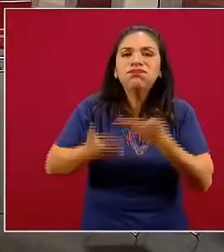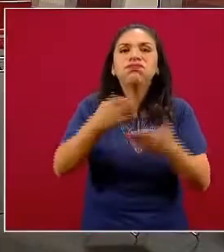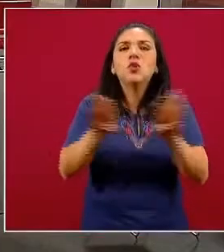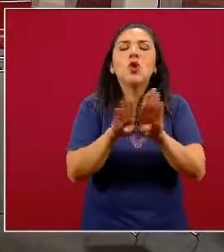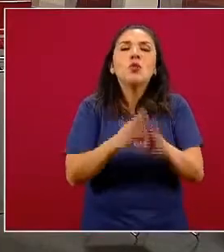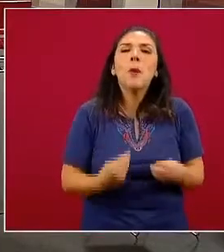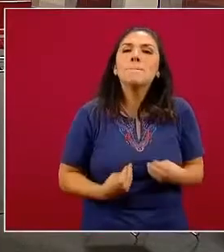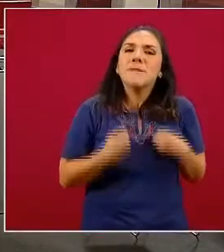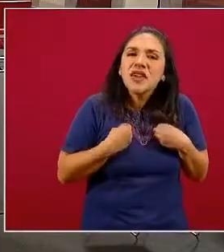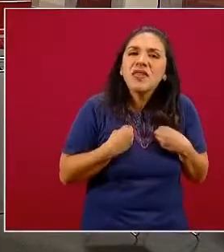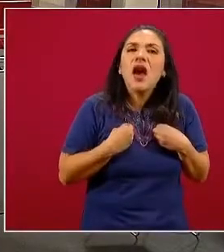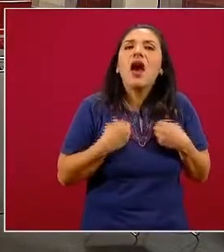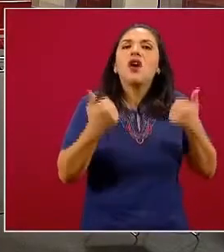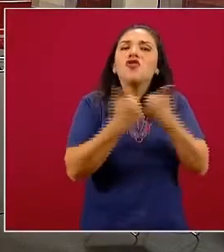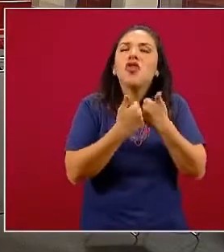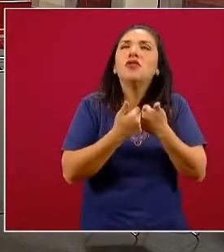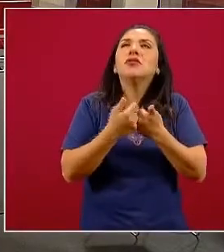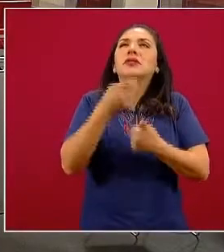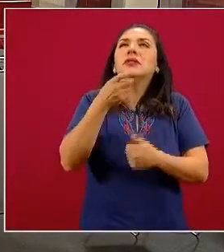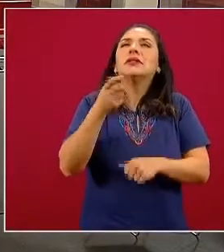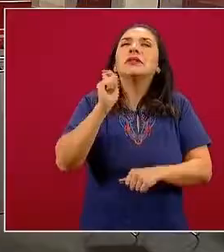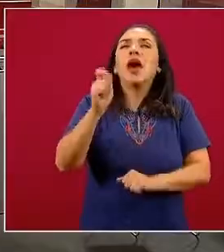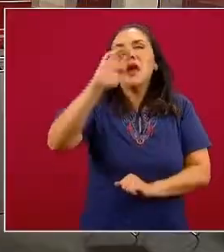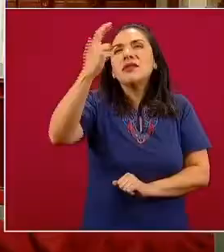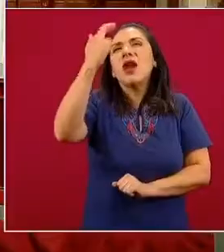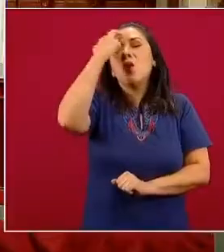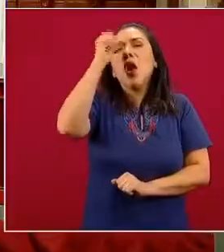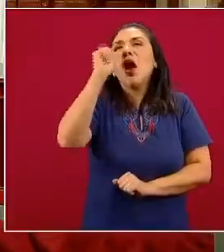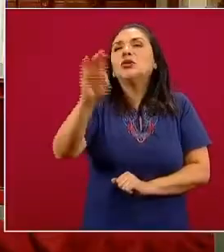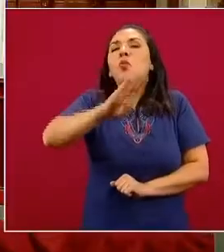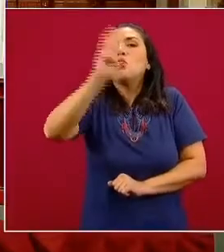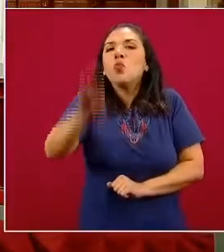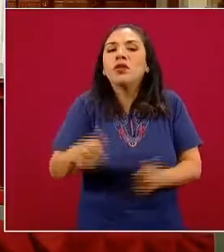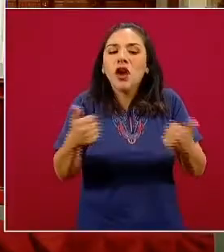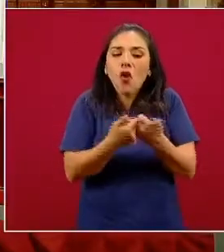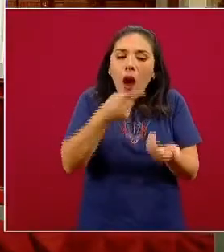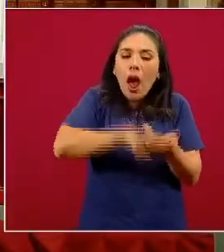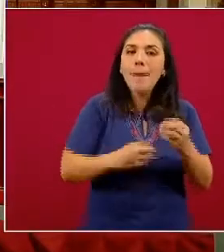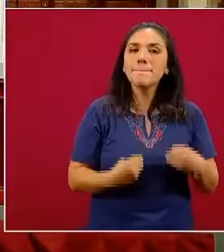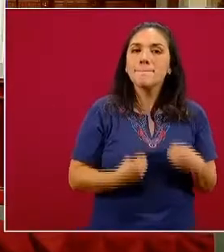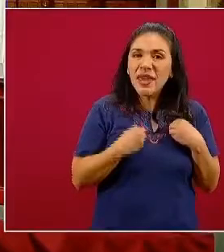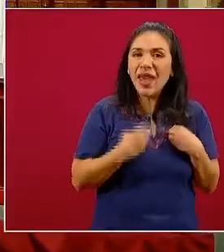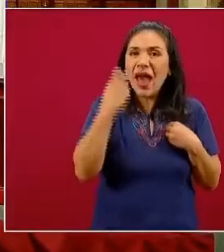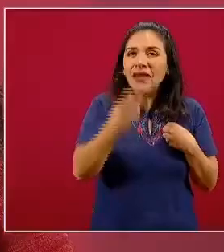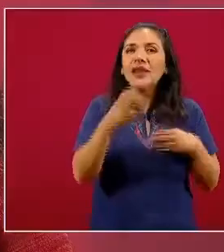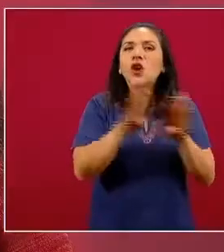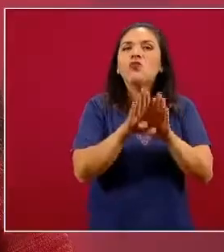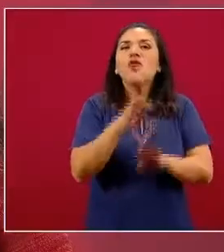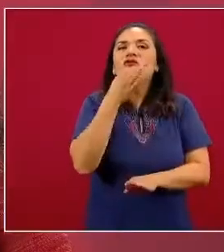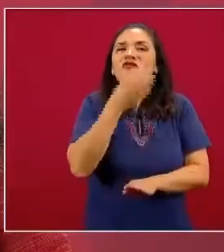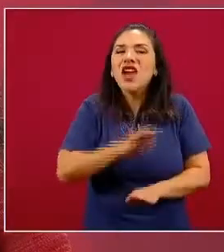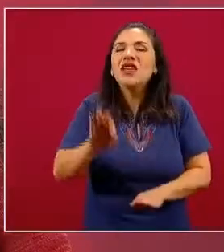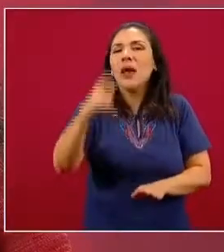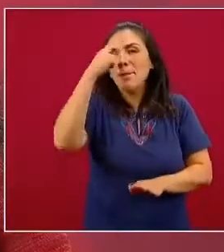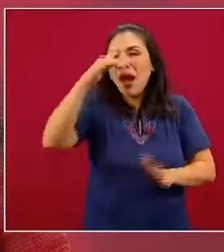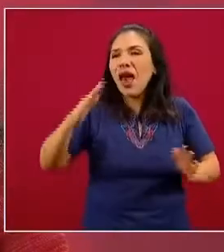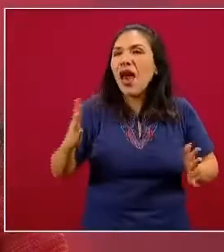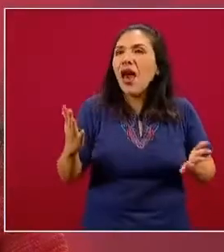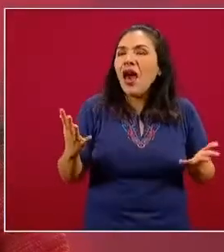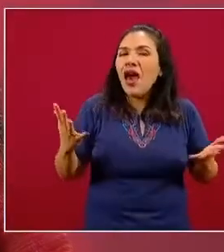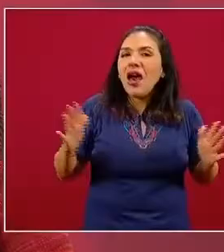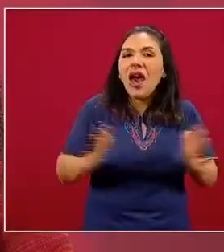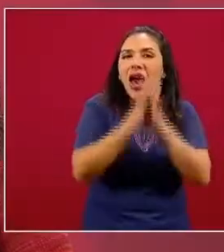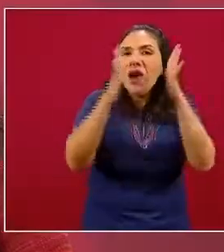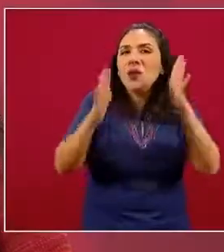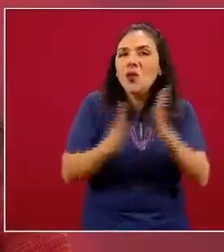la vida y de celebración de la muerte desde la vida. Celebración de encuentro,